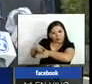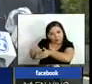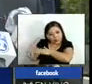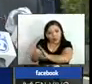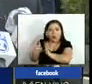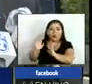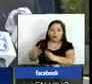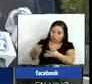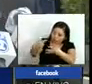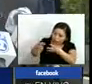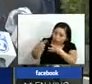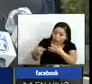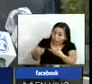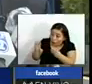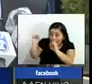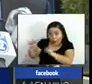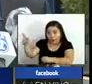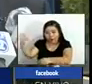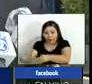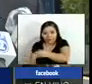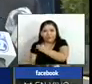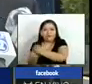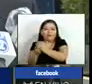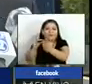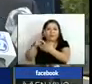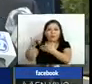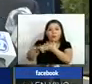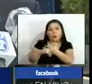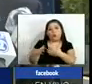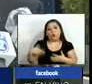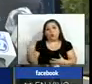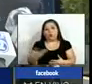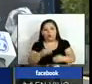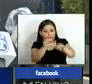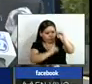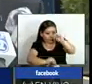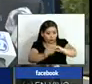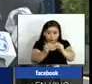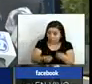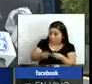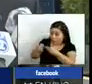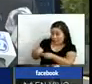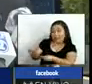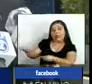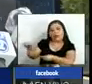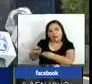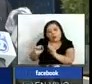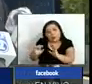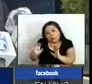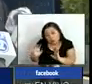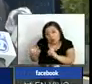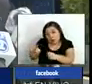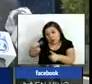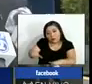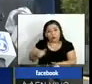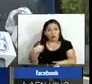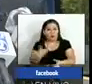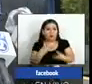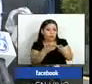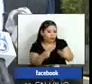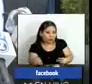mandado observaciones para que puedan incluir los proyectos que nosotros hemos solicitado para solventar problemas principales de la